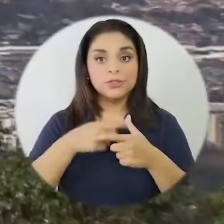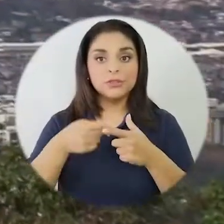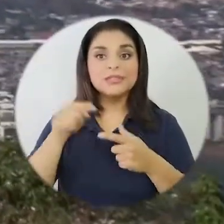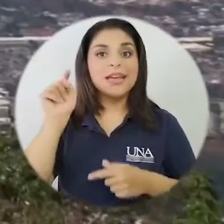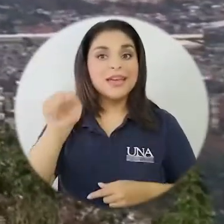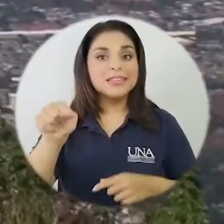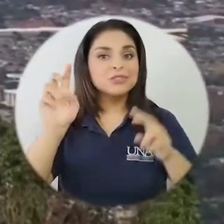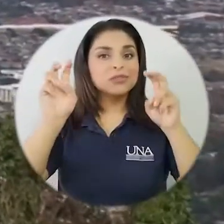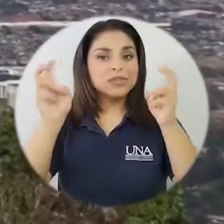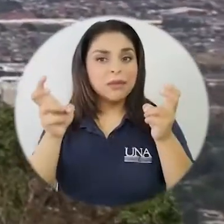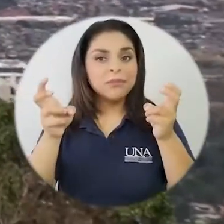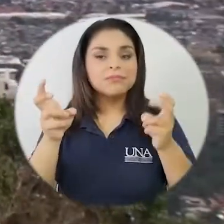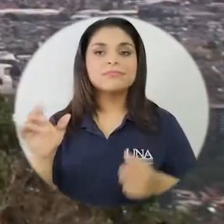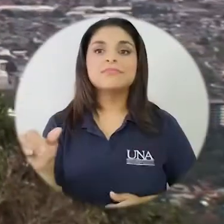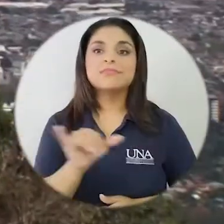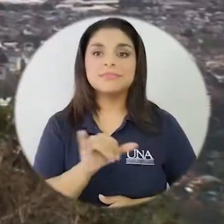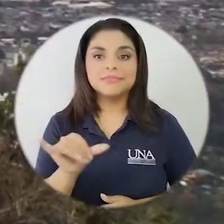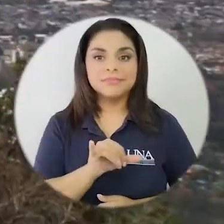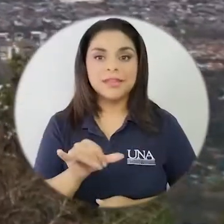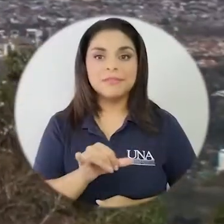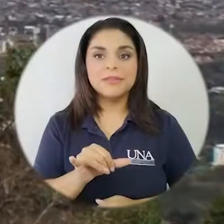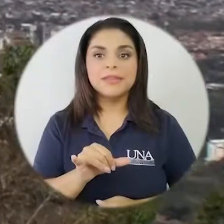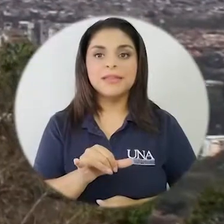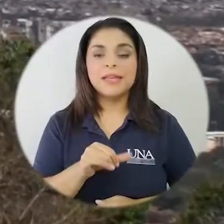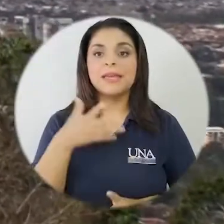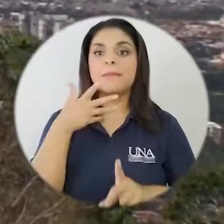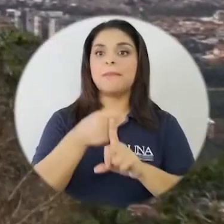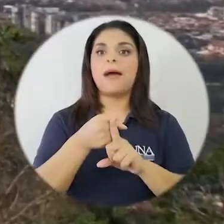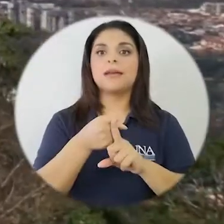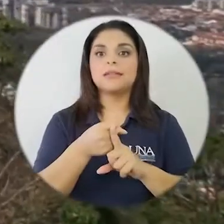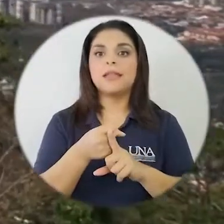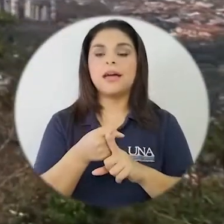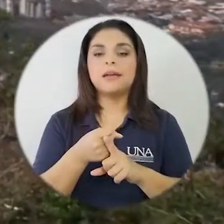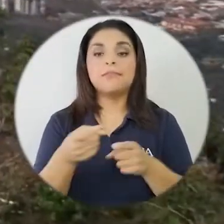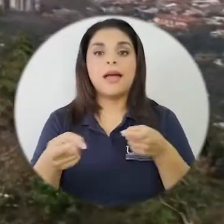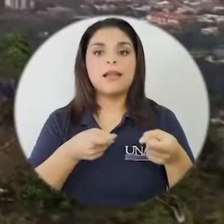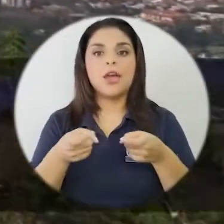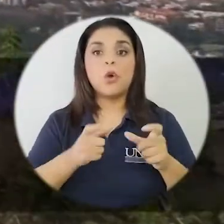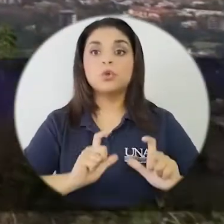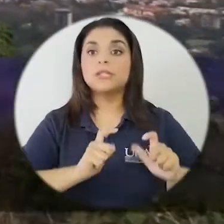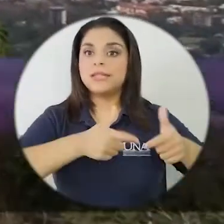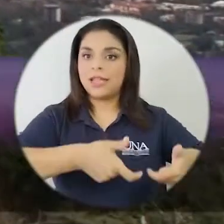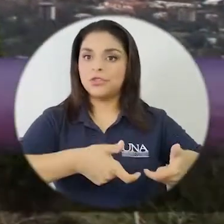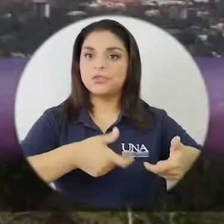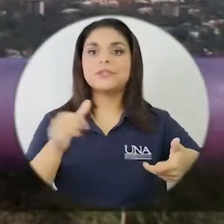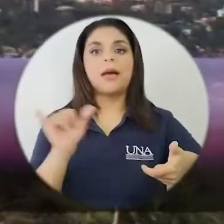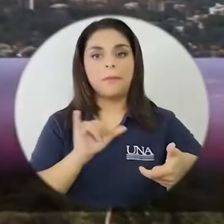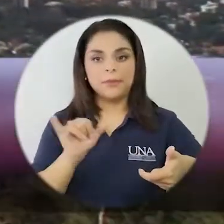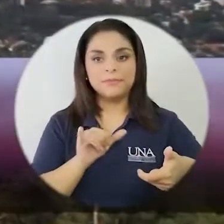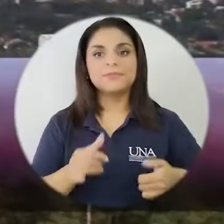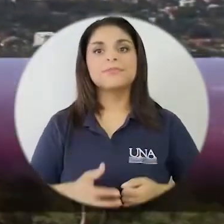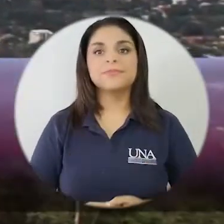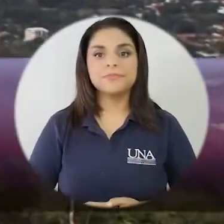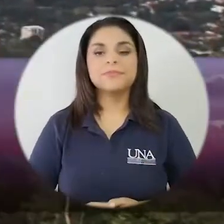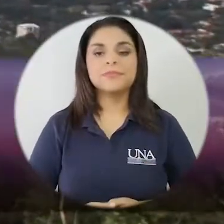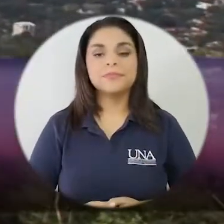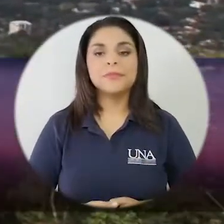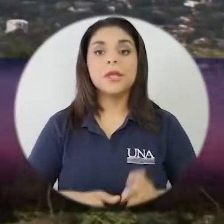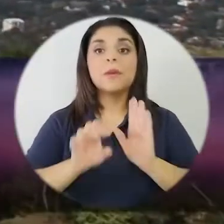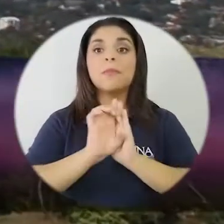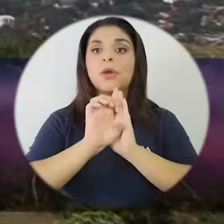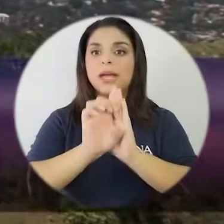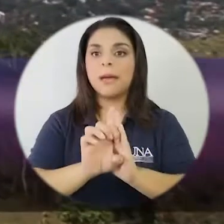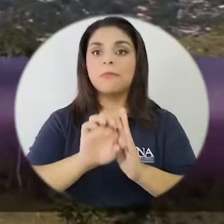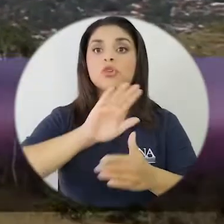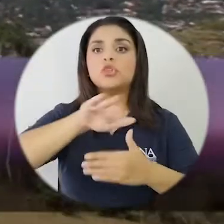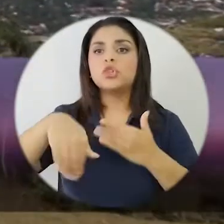¿verdad? Entonces, esto es un asunto también de que nos impacta con el manejo de los desechos también, ¿verdad?